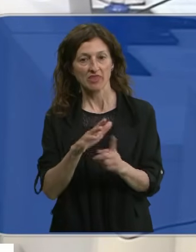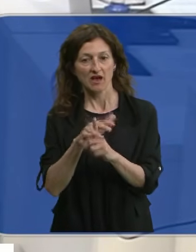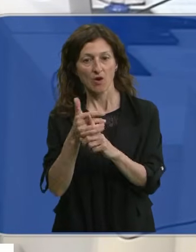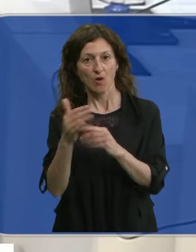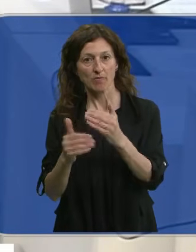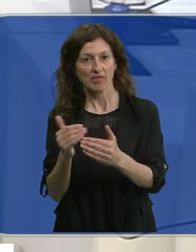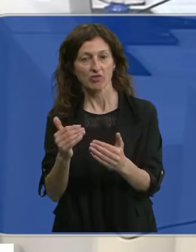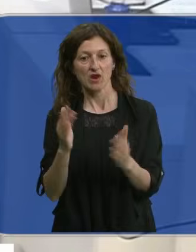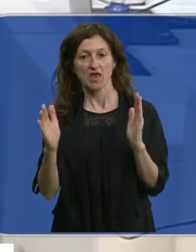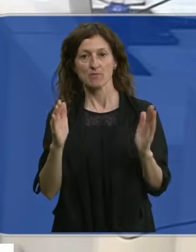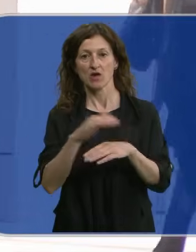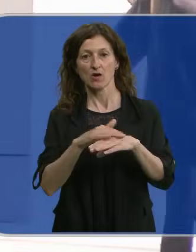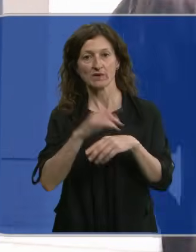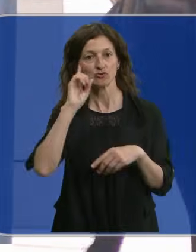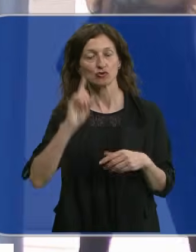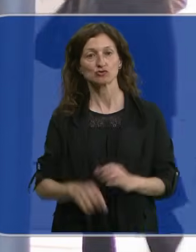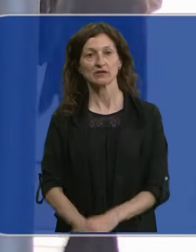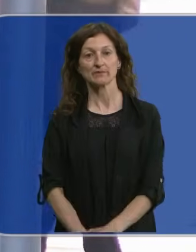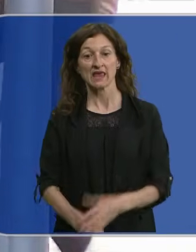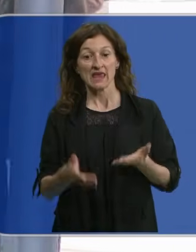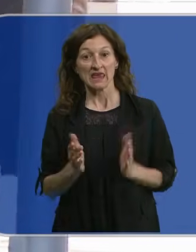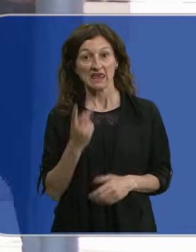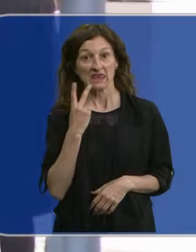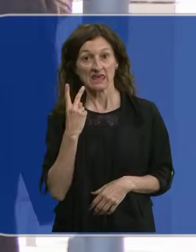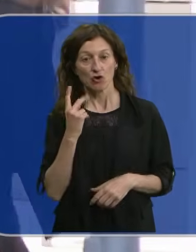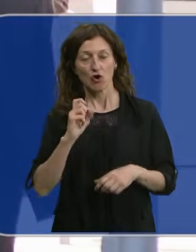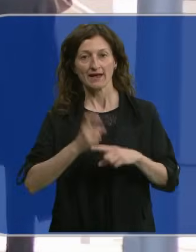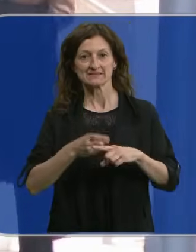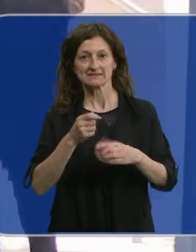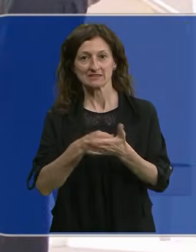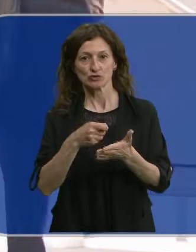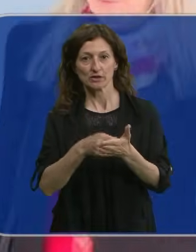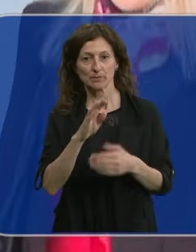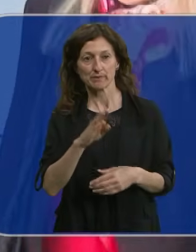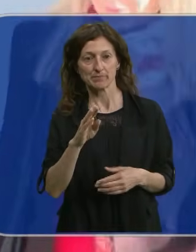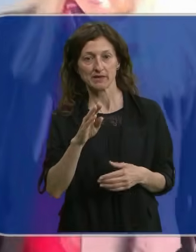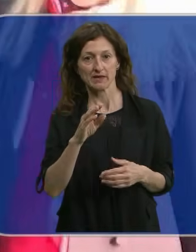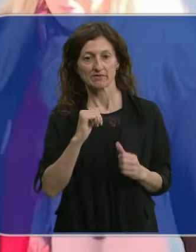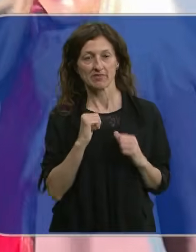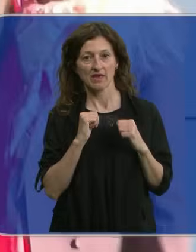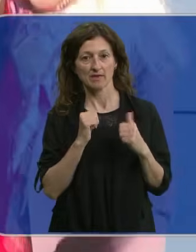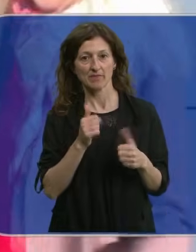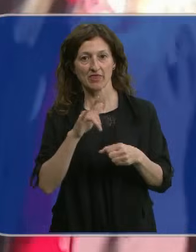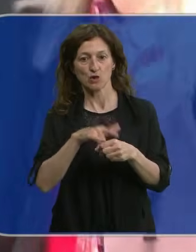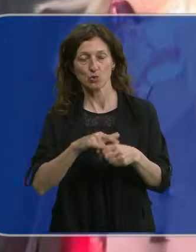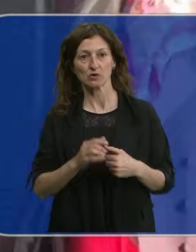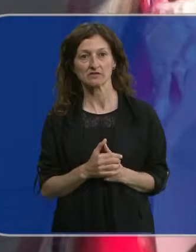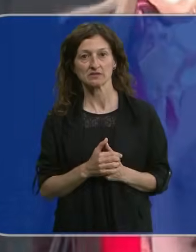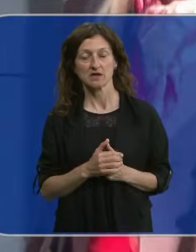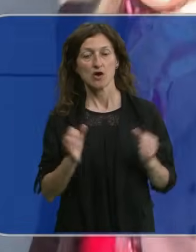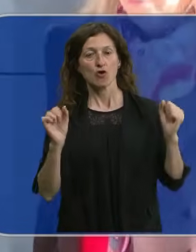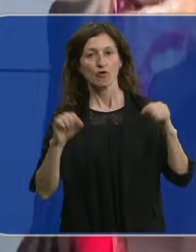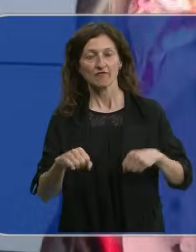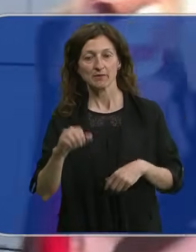esa operación durante mi época de gobierno. Willy Bárcenas, el hijo del extesorero del PP, ha sido el encargado de abrir la vista de este lunes. Ha confirmado